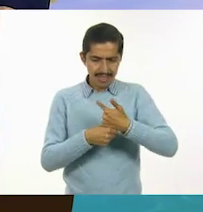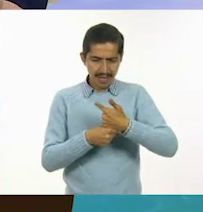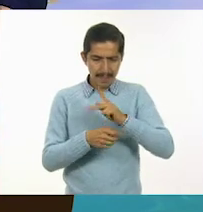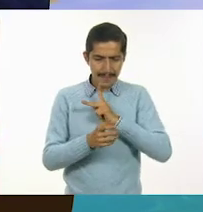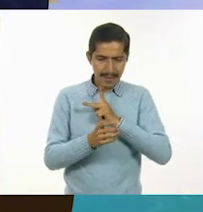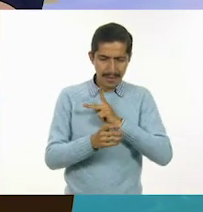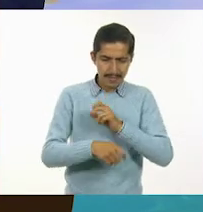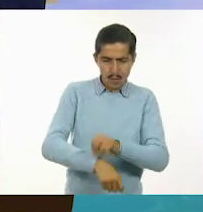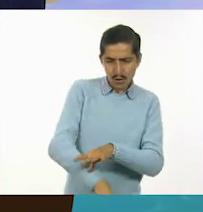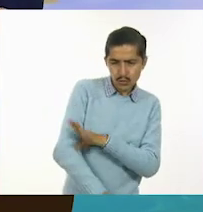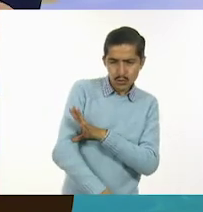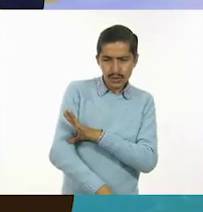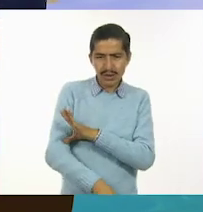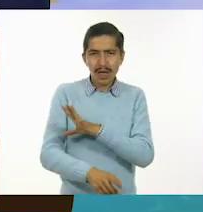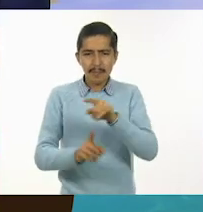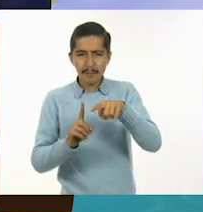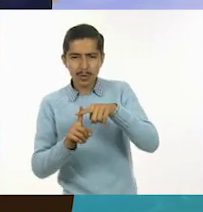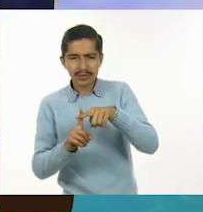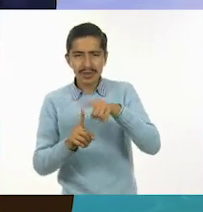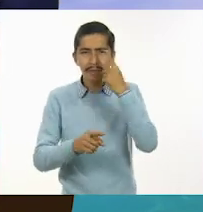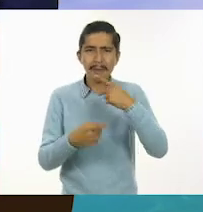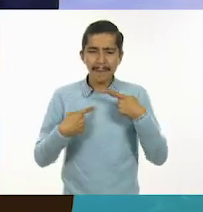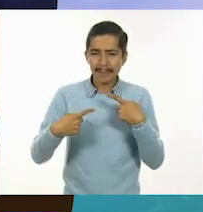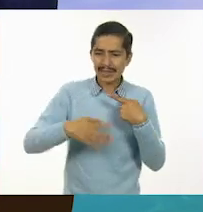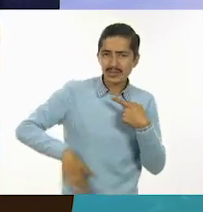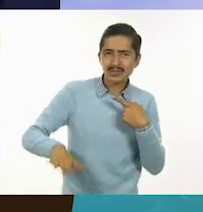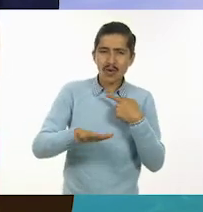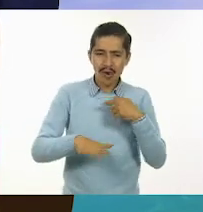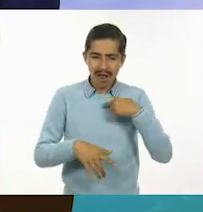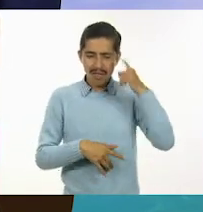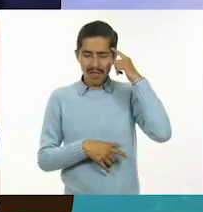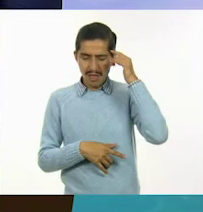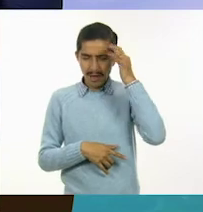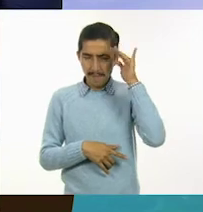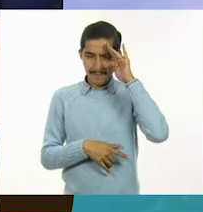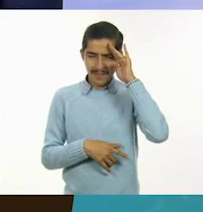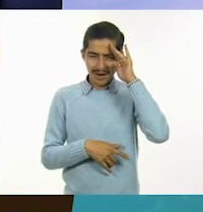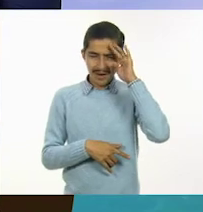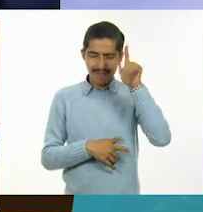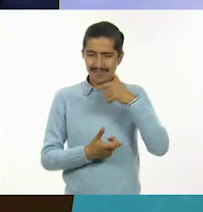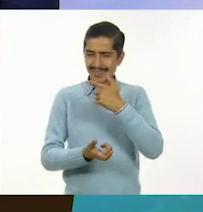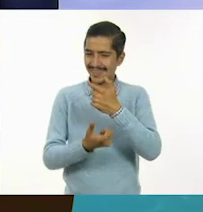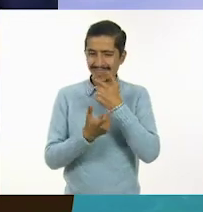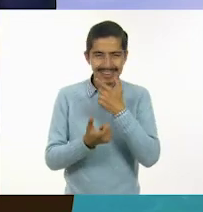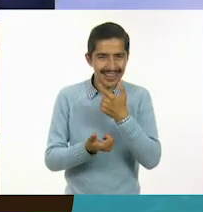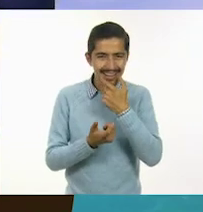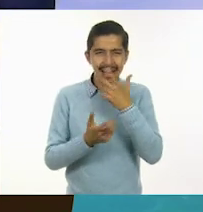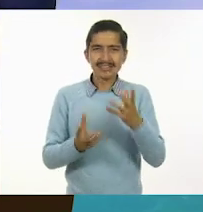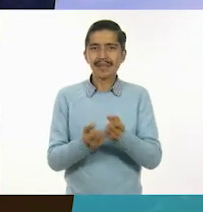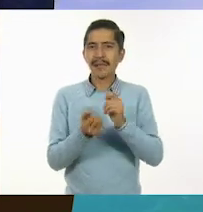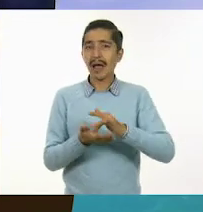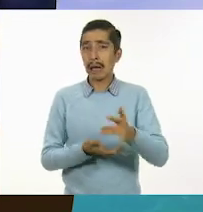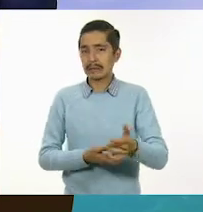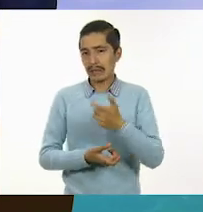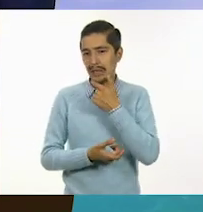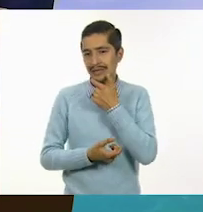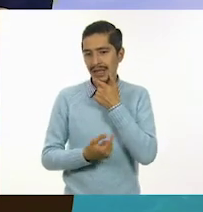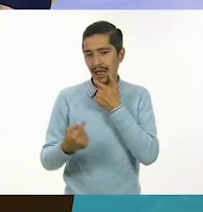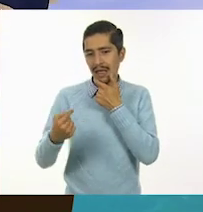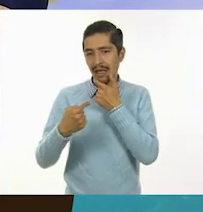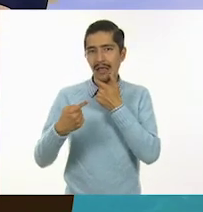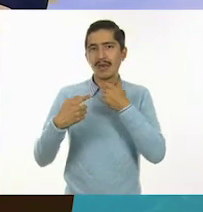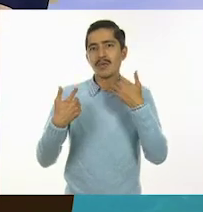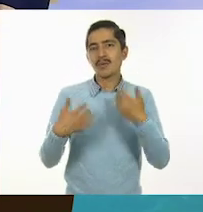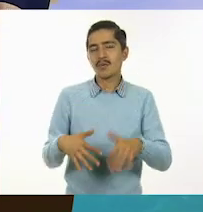decisiones positivas para él y las demás personas. También reconoció que aunque la risa había sido su salvación, en